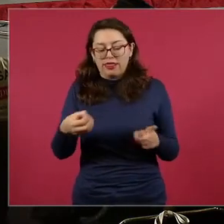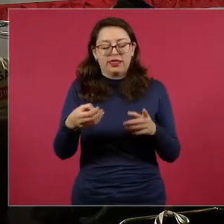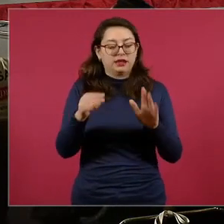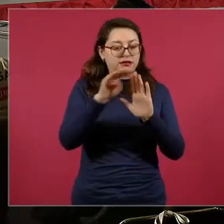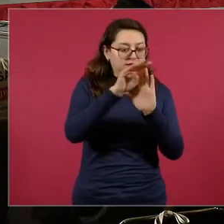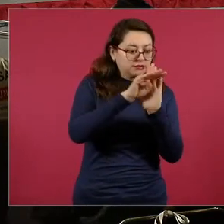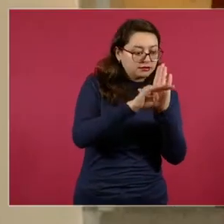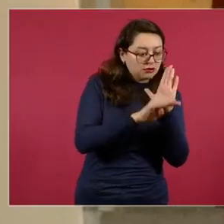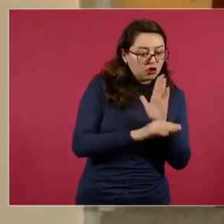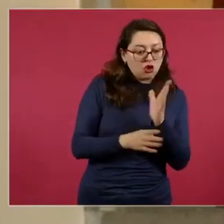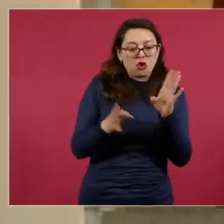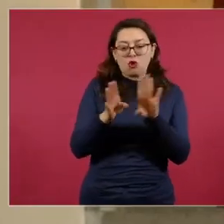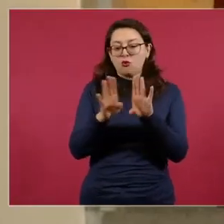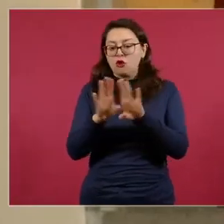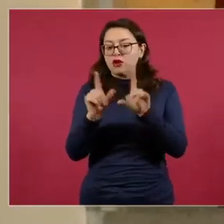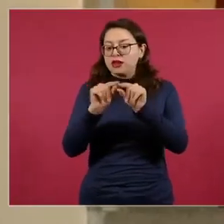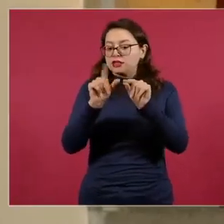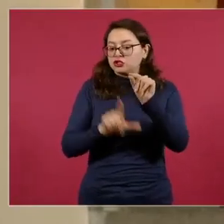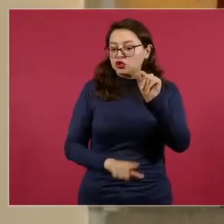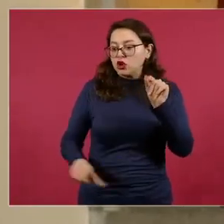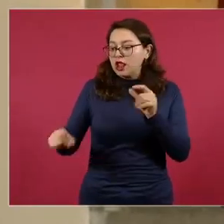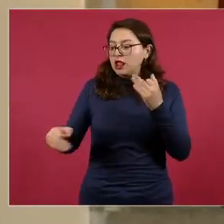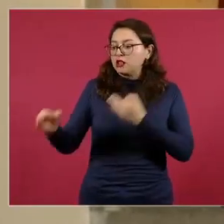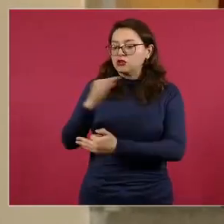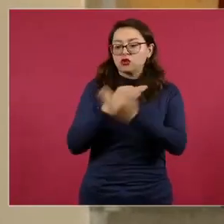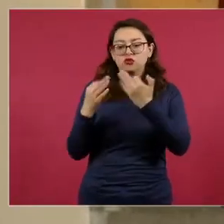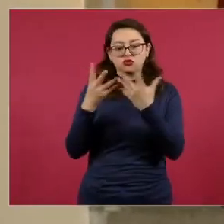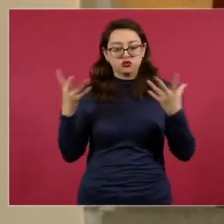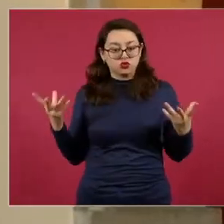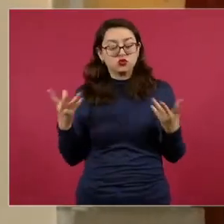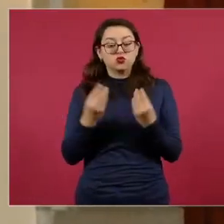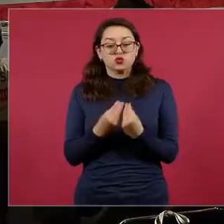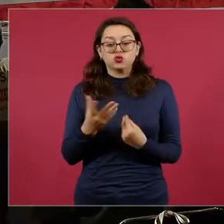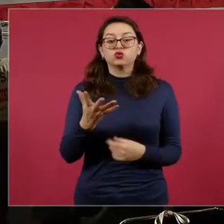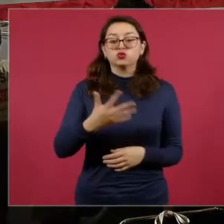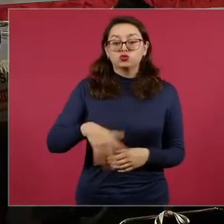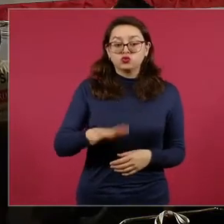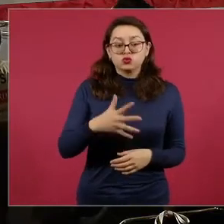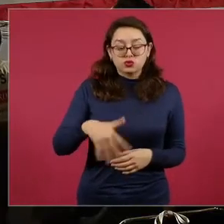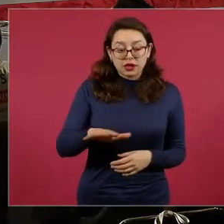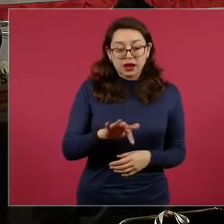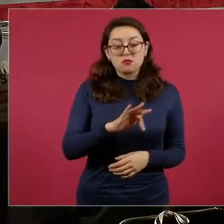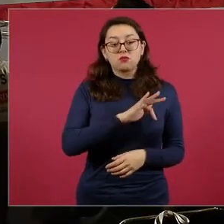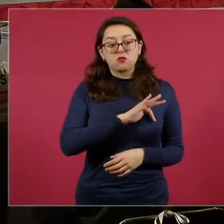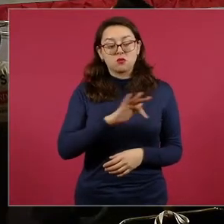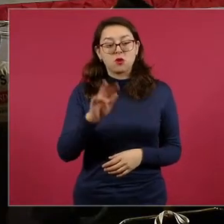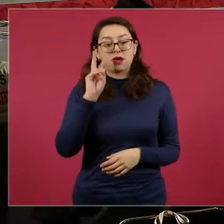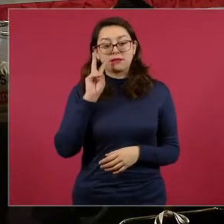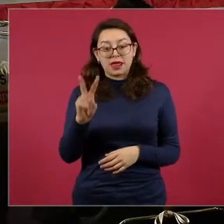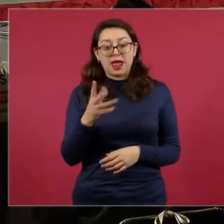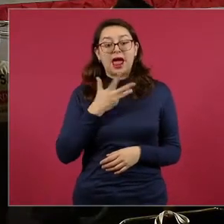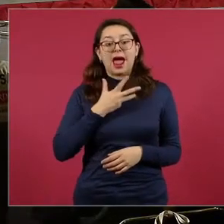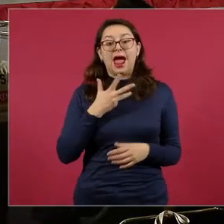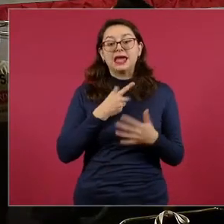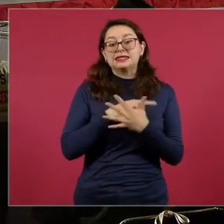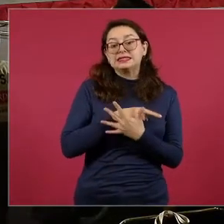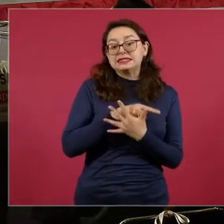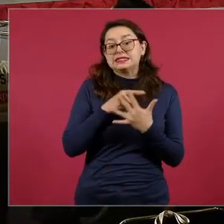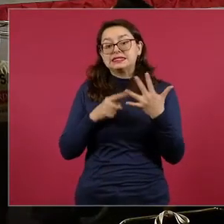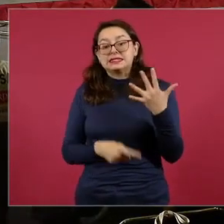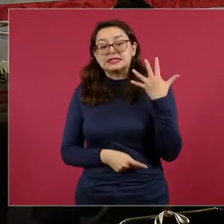estos alcances a nivel nacional. Adelante. Y como pueden ver, aquí están los 5 tipos